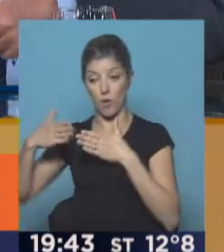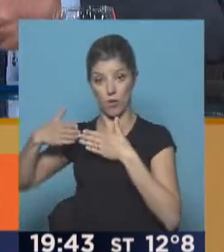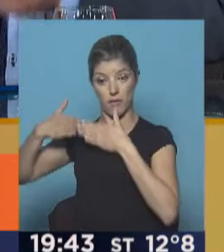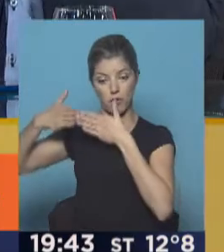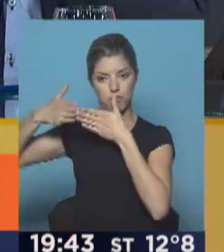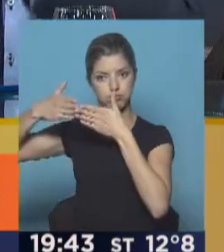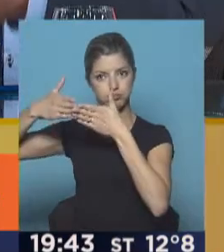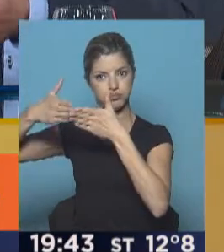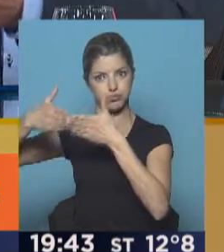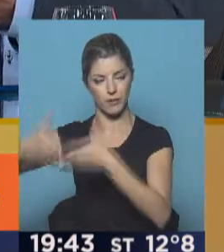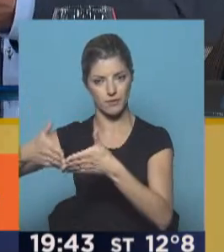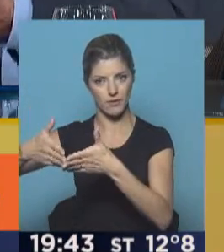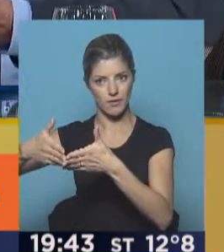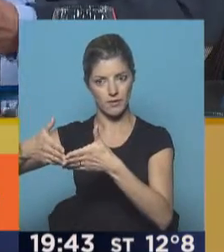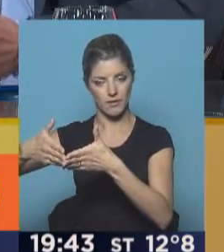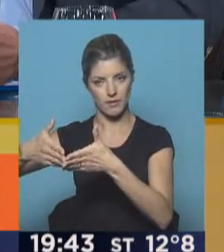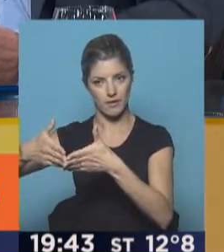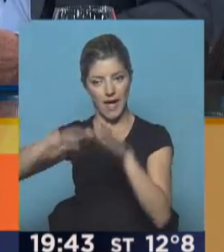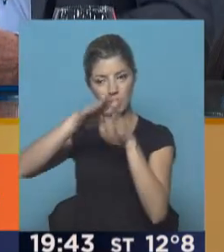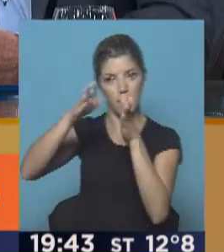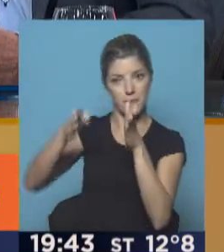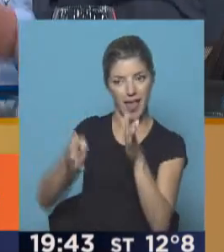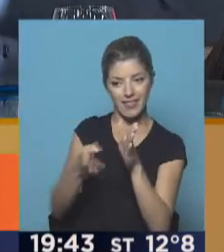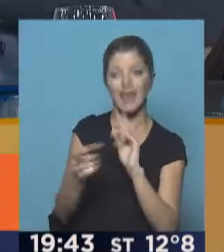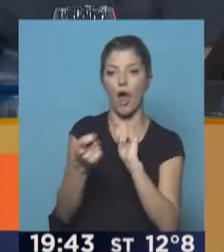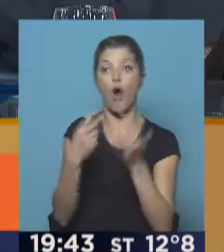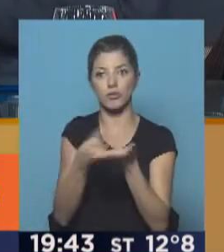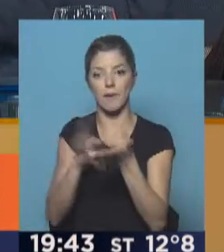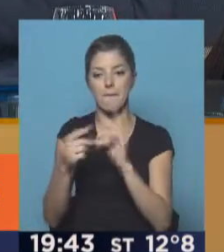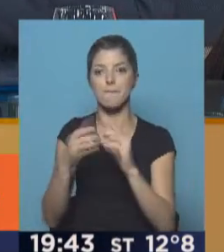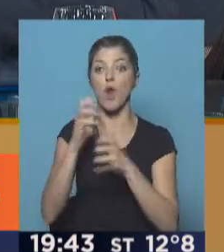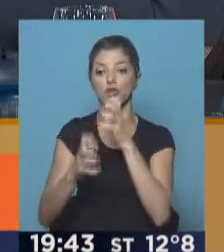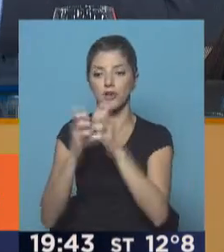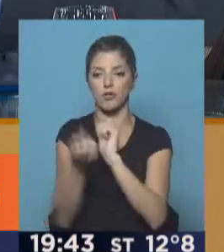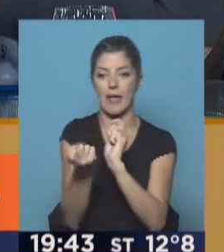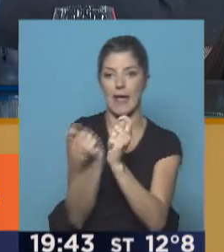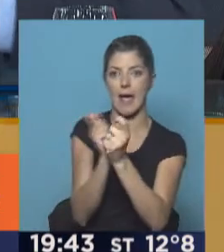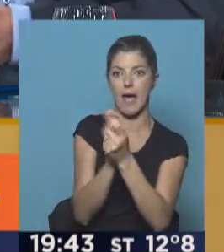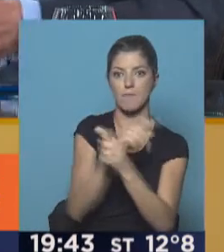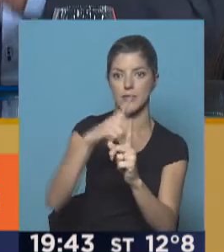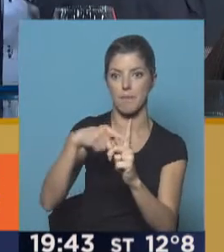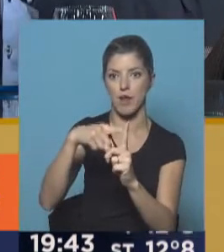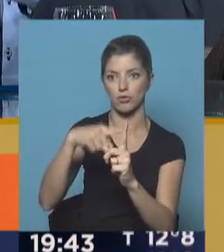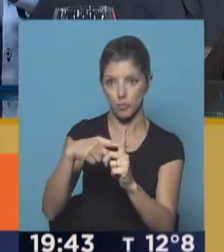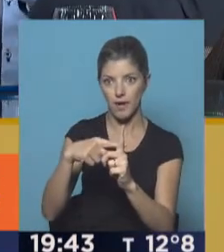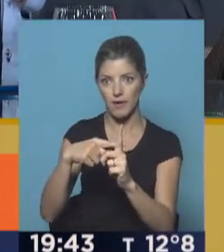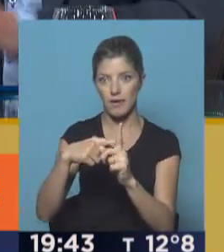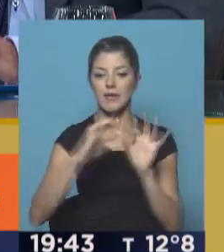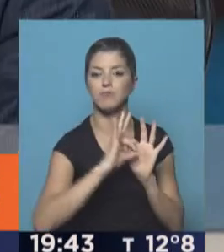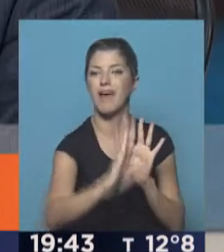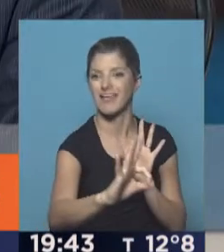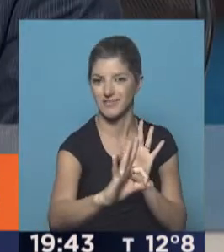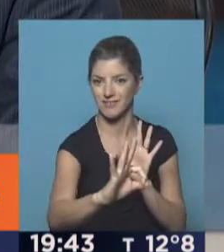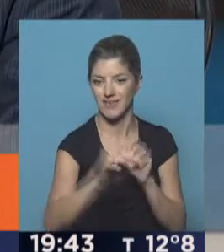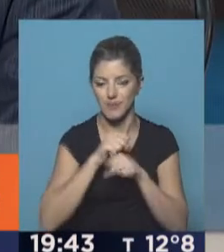son las que lo vuelven a poner a la temperatura ambiente y a transformarlo en gas, y se inyecta a la red. Tenemos dos plantas,